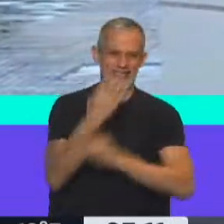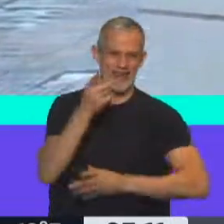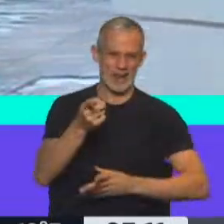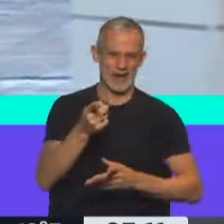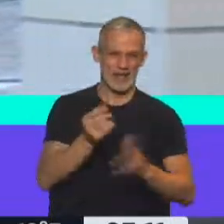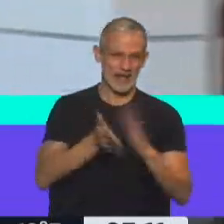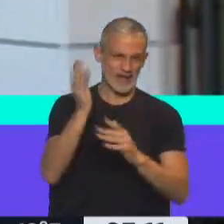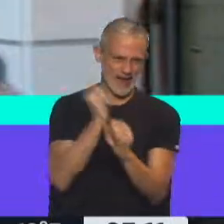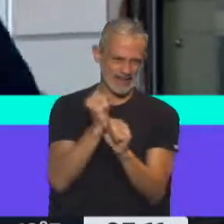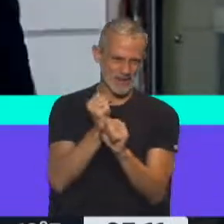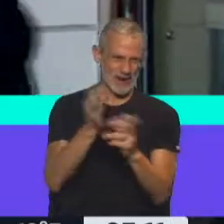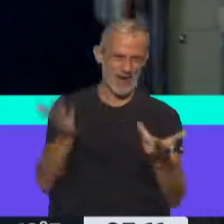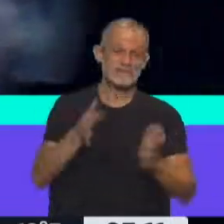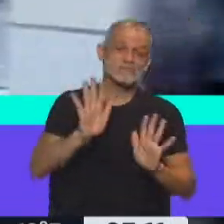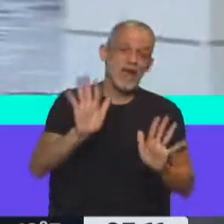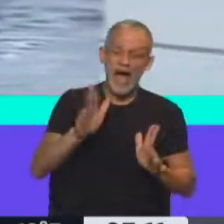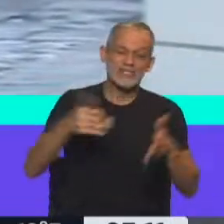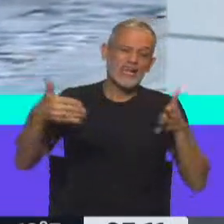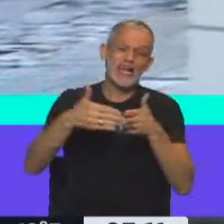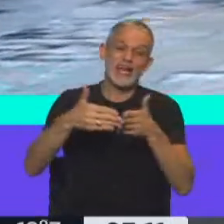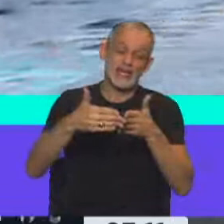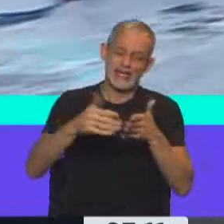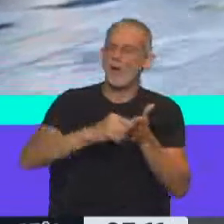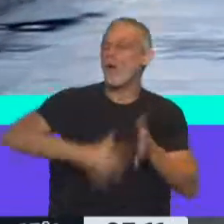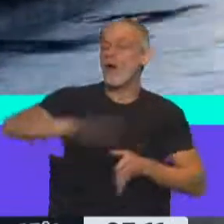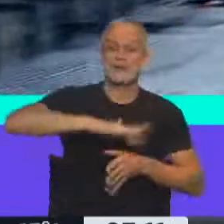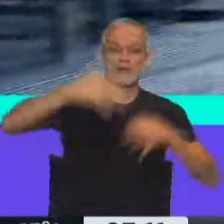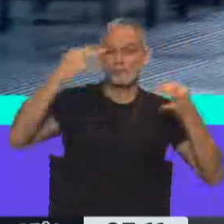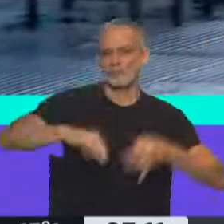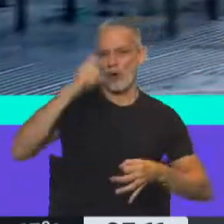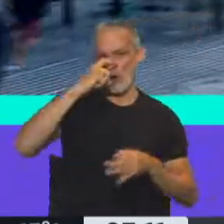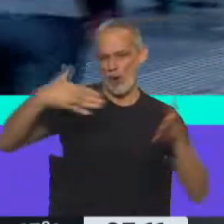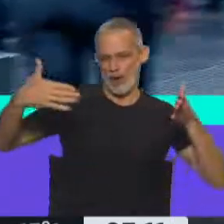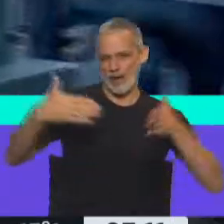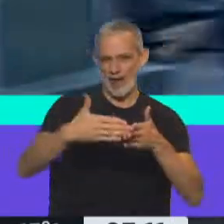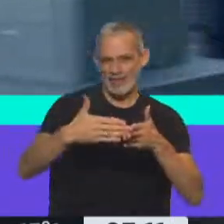los trabajos. Esta es la imagen de la esquina más porteña de la ciudad de Buenos Aires.